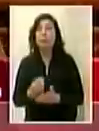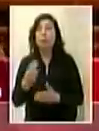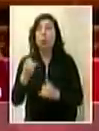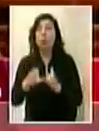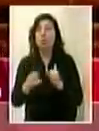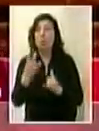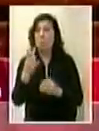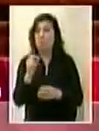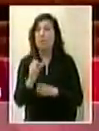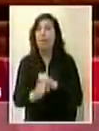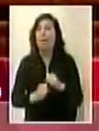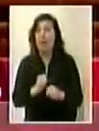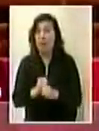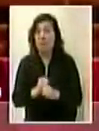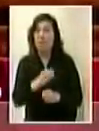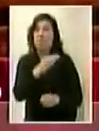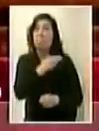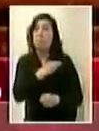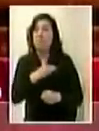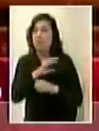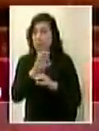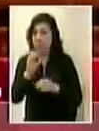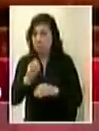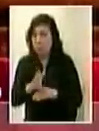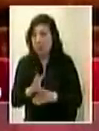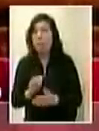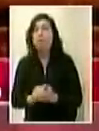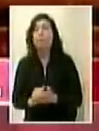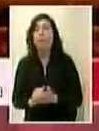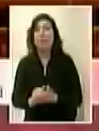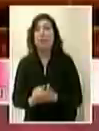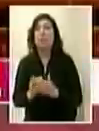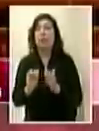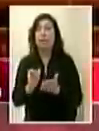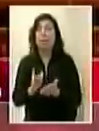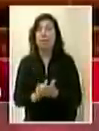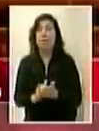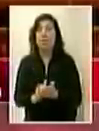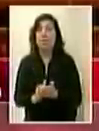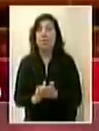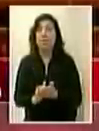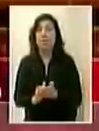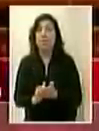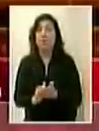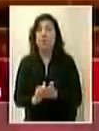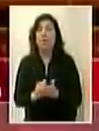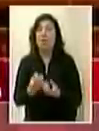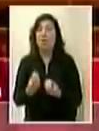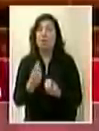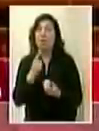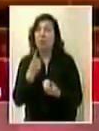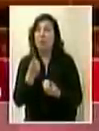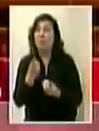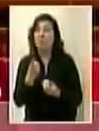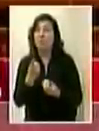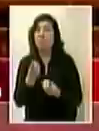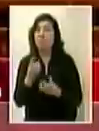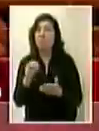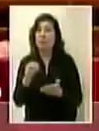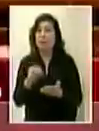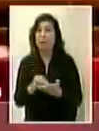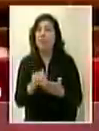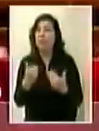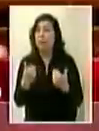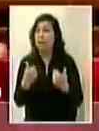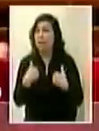últimos 20 años hemos tenido ministerios de energía y minas que han sido como que fueran bufetes de abogados de